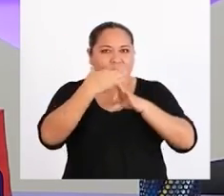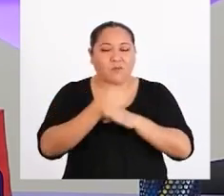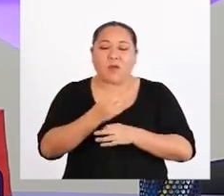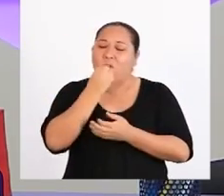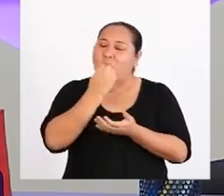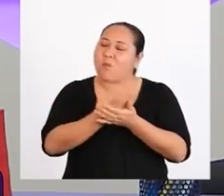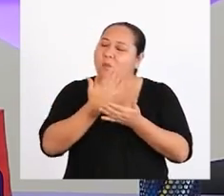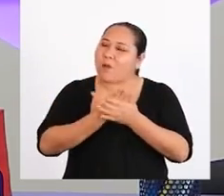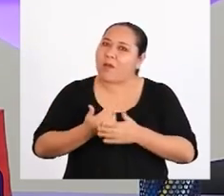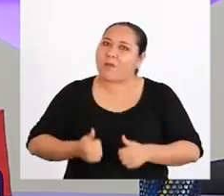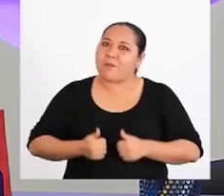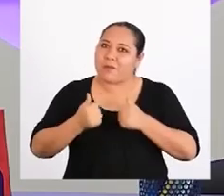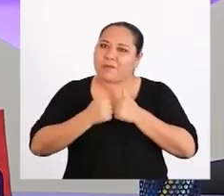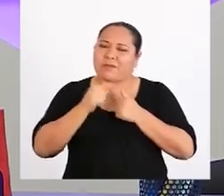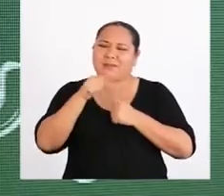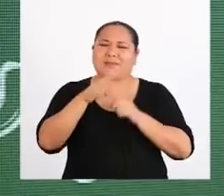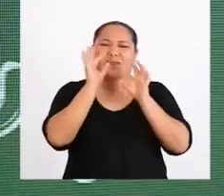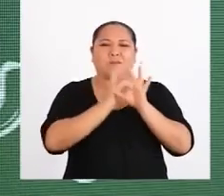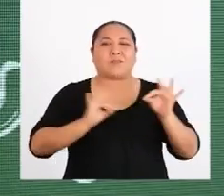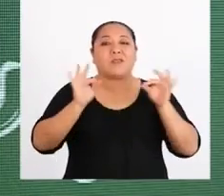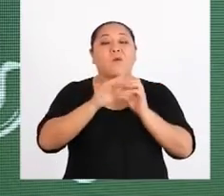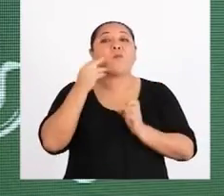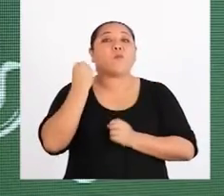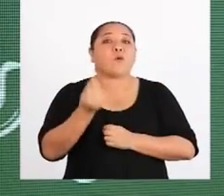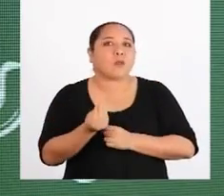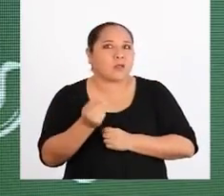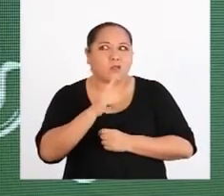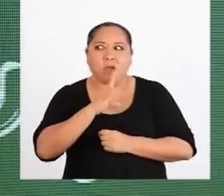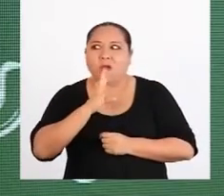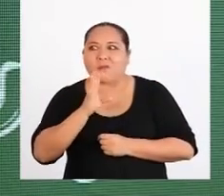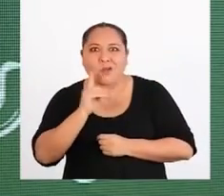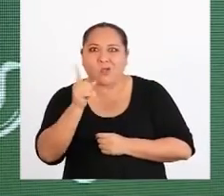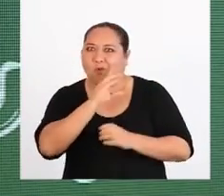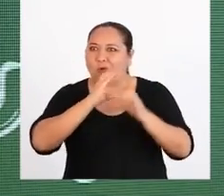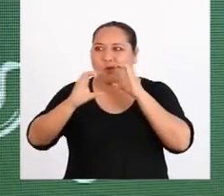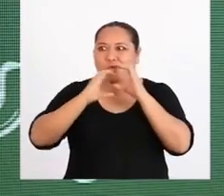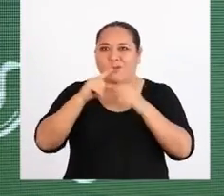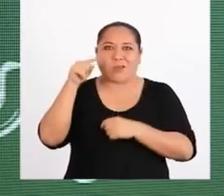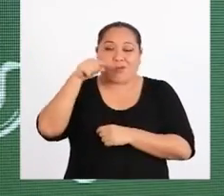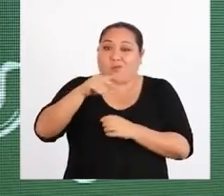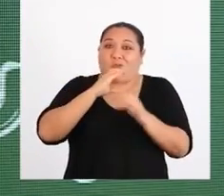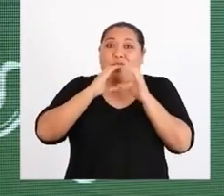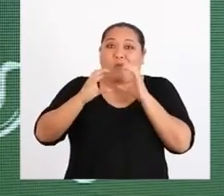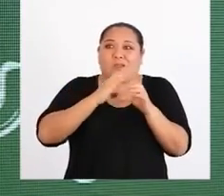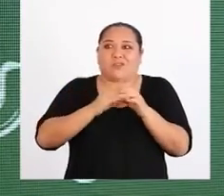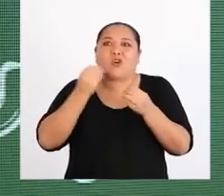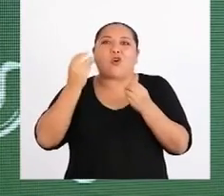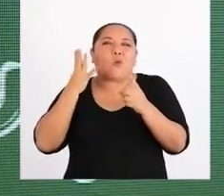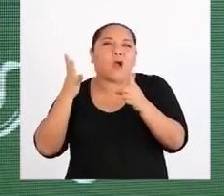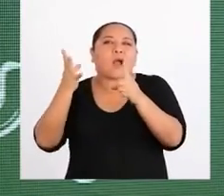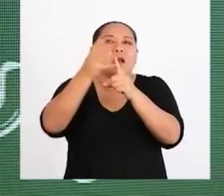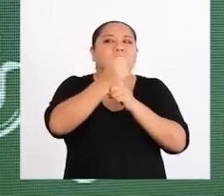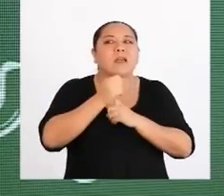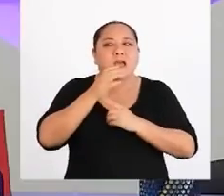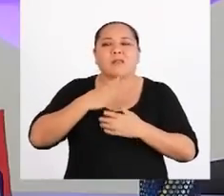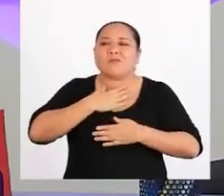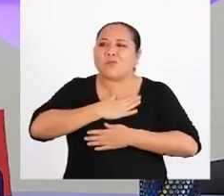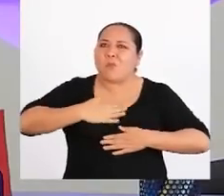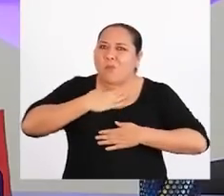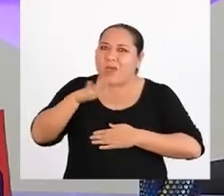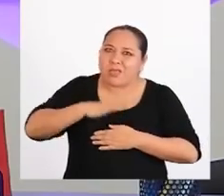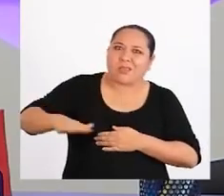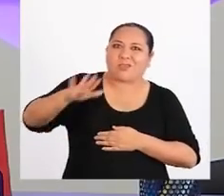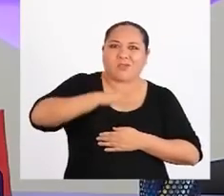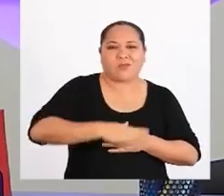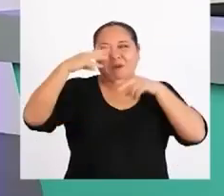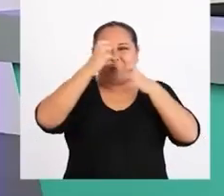para el buen vivir ha sido vital. Porque si no hablamos, no hay diálogo. Y sin diálogo, no hay cómo alcanzar el bien común. Muy